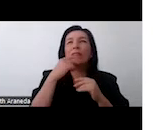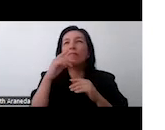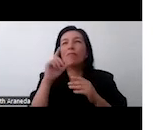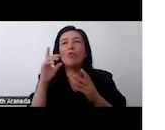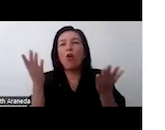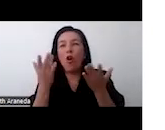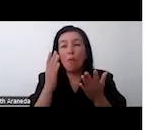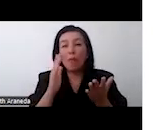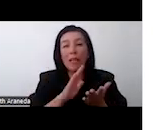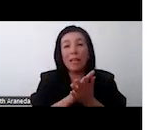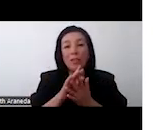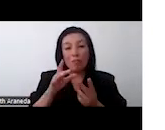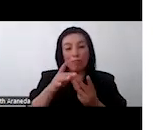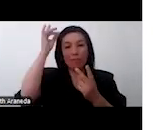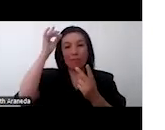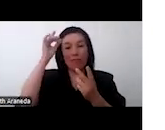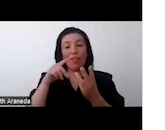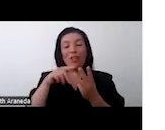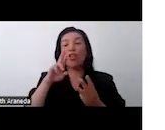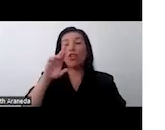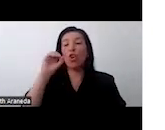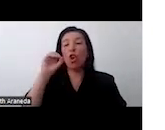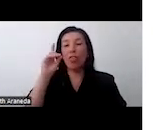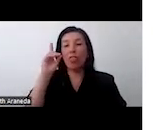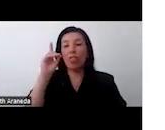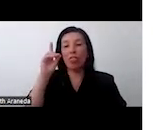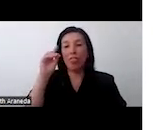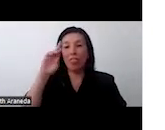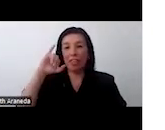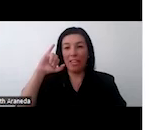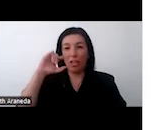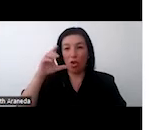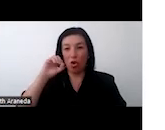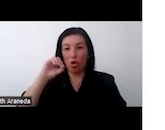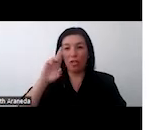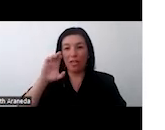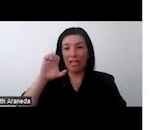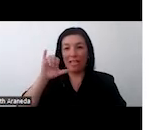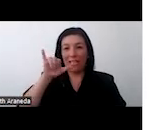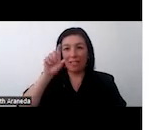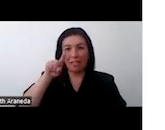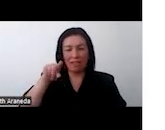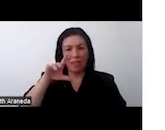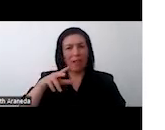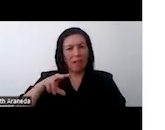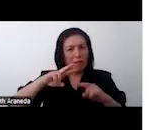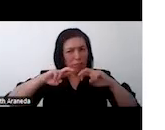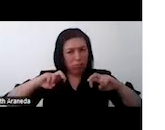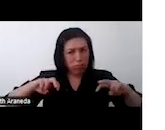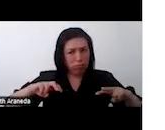llegamos a Rodrigo Reyes, que él justamente es un ornitólogo, que